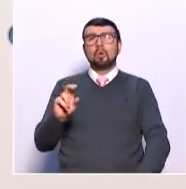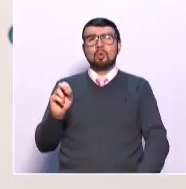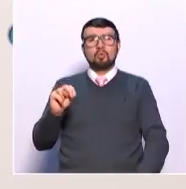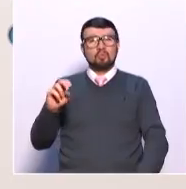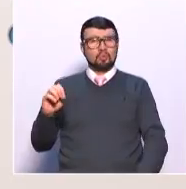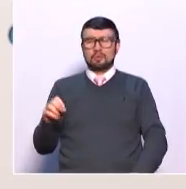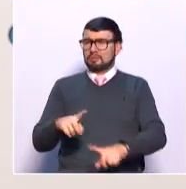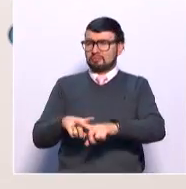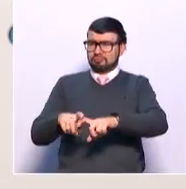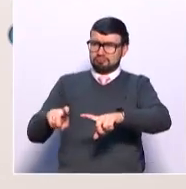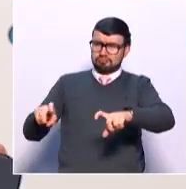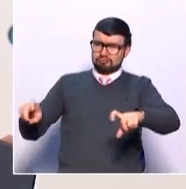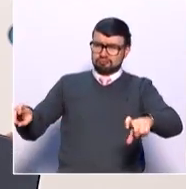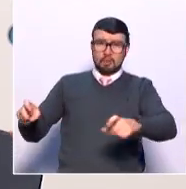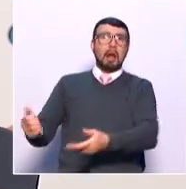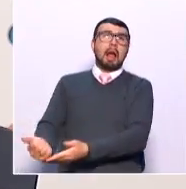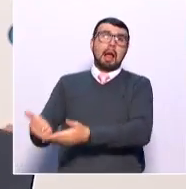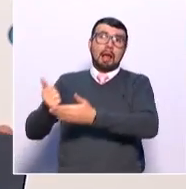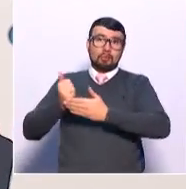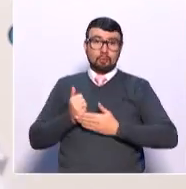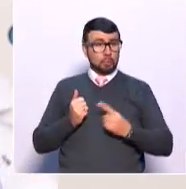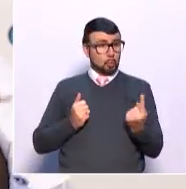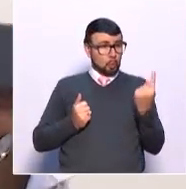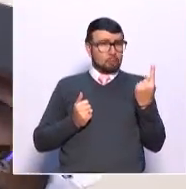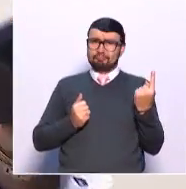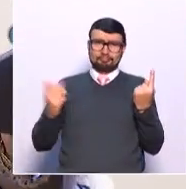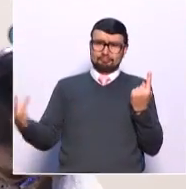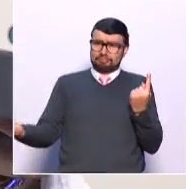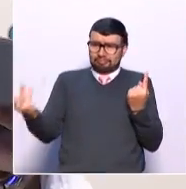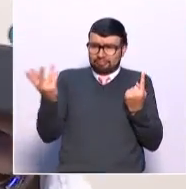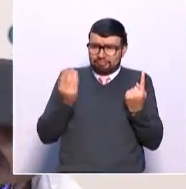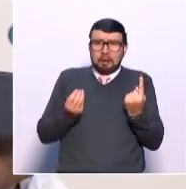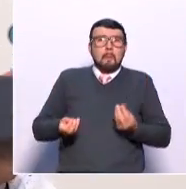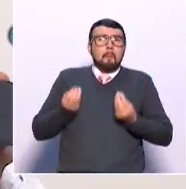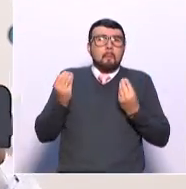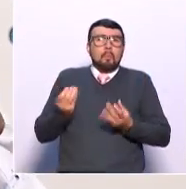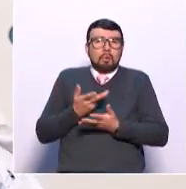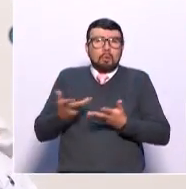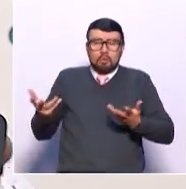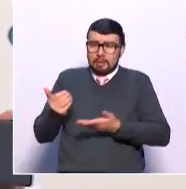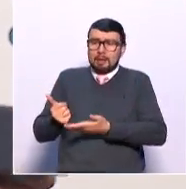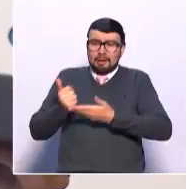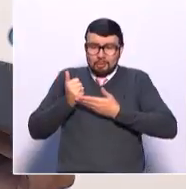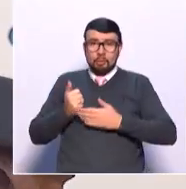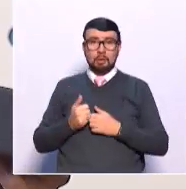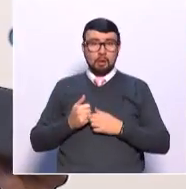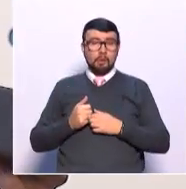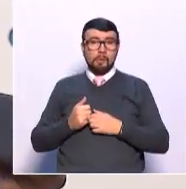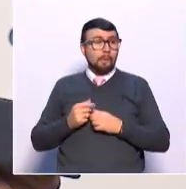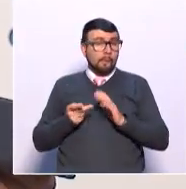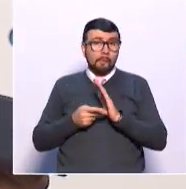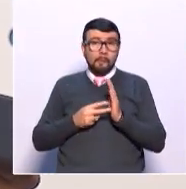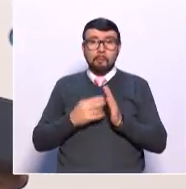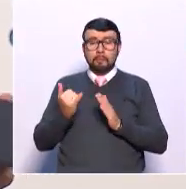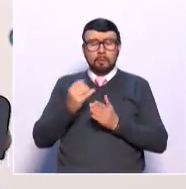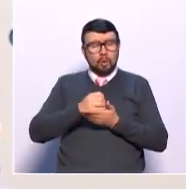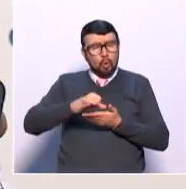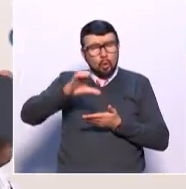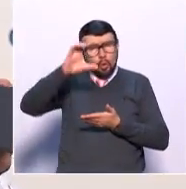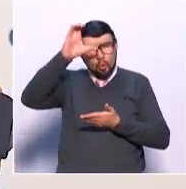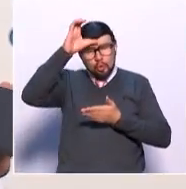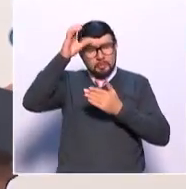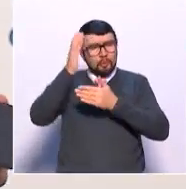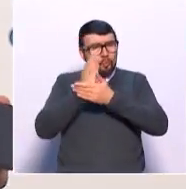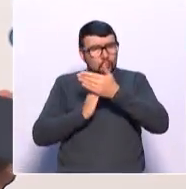cosas más entonces es abrir las puertas digo yo la humildad del conocimiento a